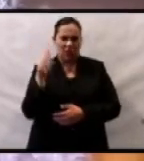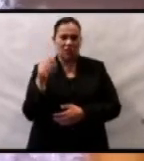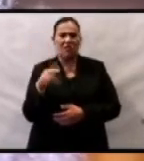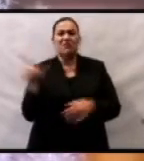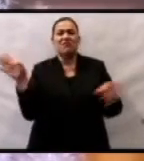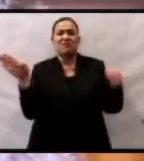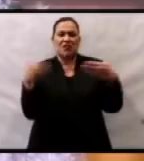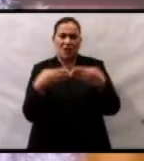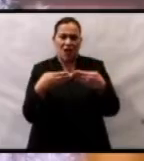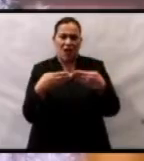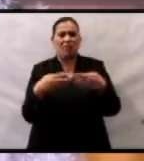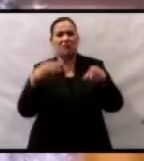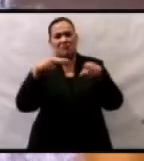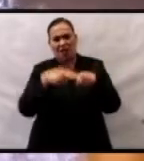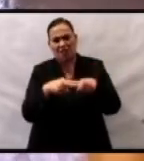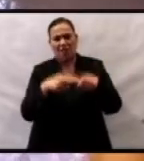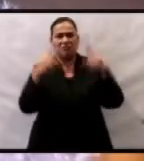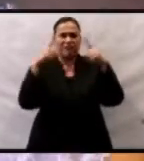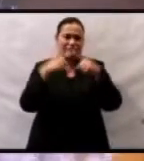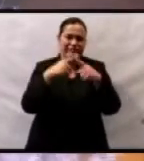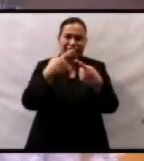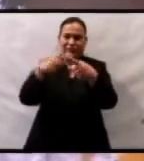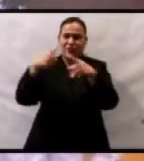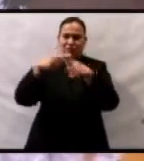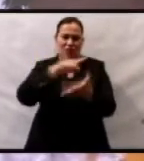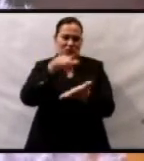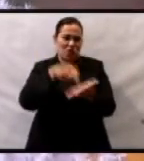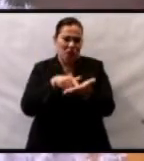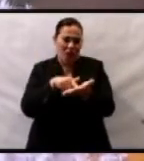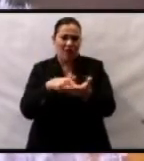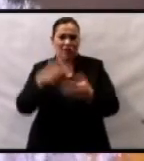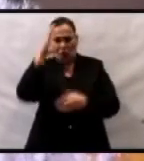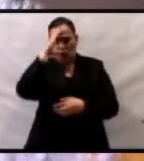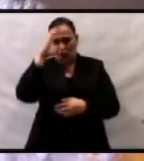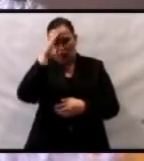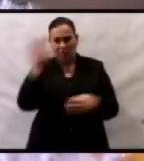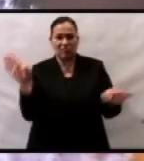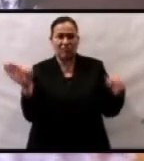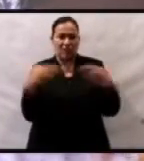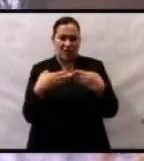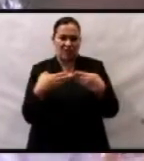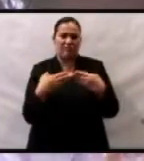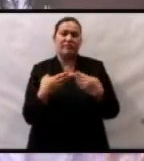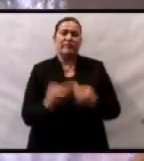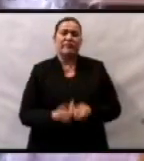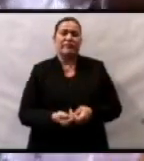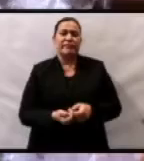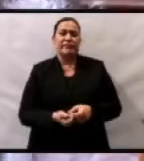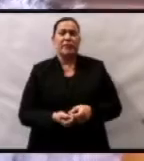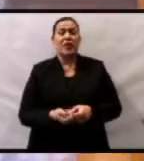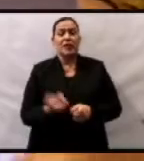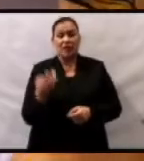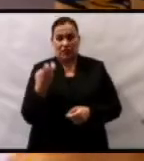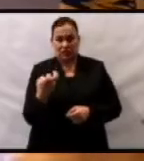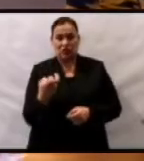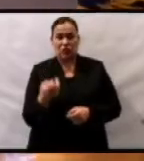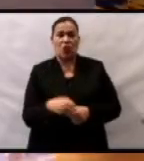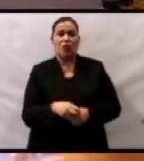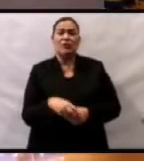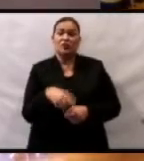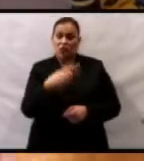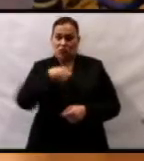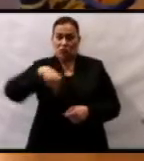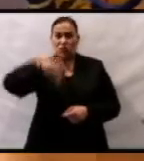parques, templos y demás espacios públicos, sociales y culturales, entre otras, aún a sabiendas